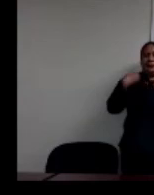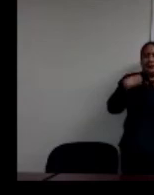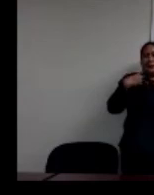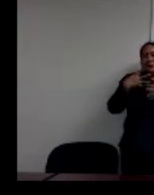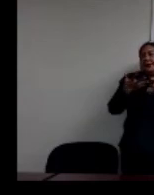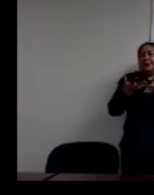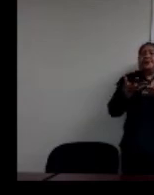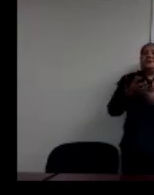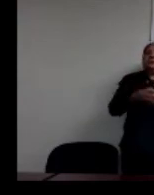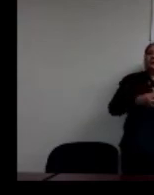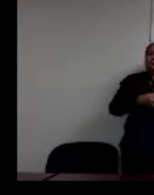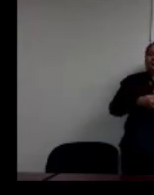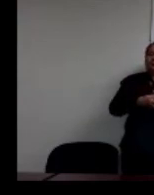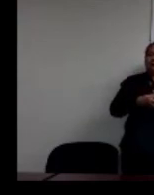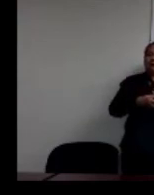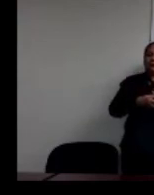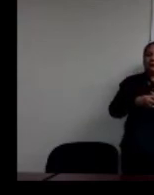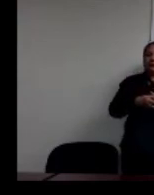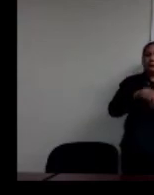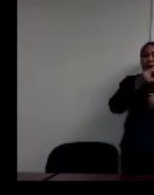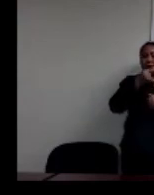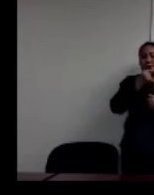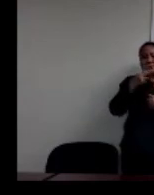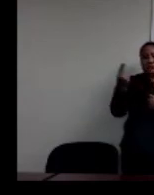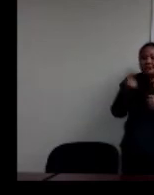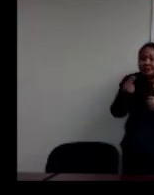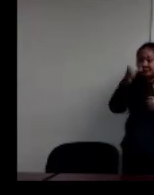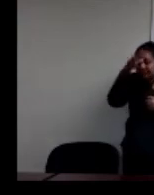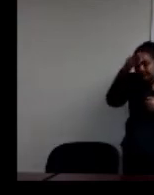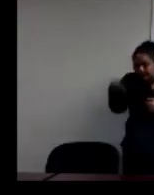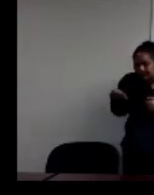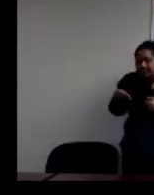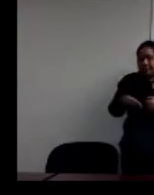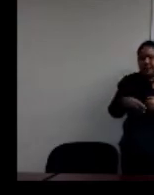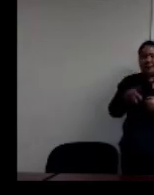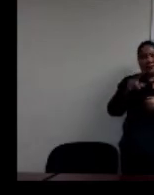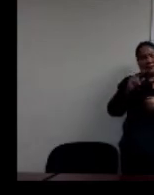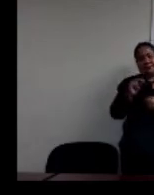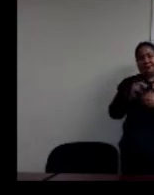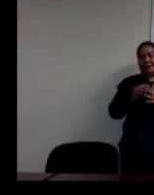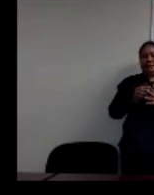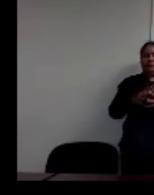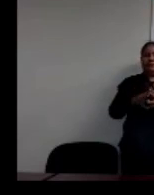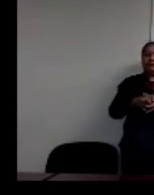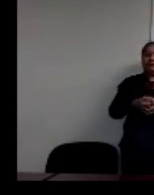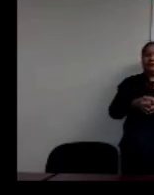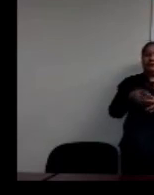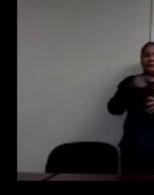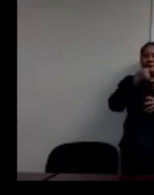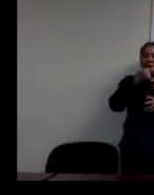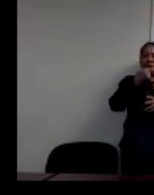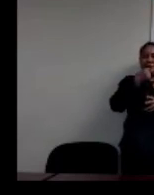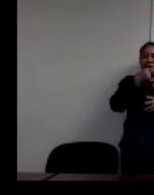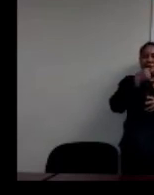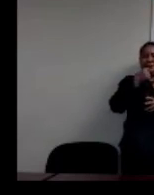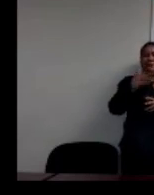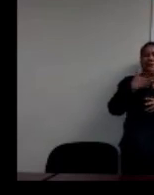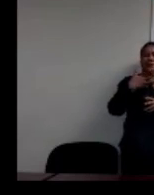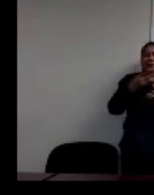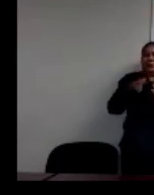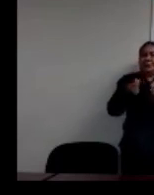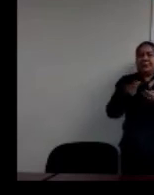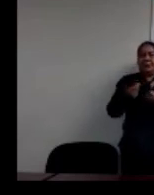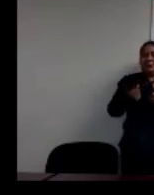manera inconsciente presiona al niño. Entonces, acuérdense que la presión genera que el niño tenga ansiedad